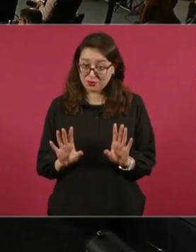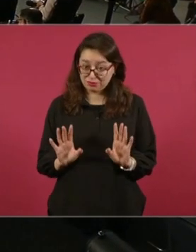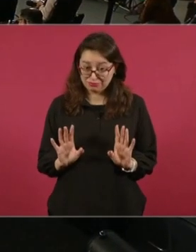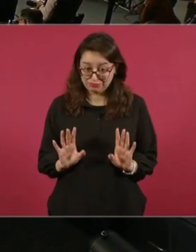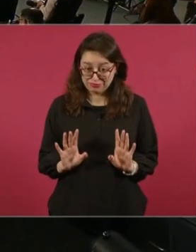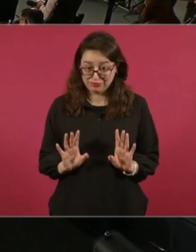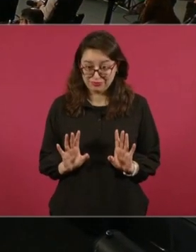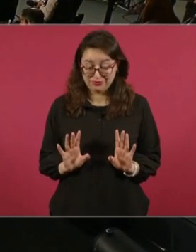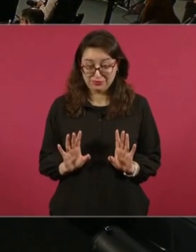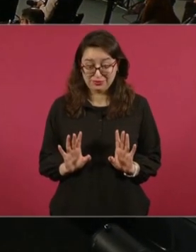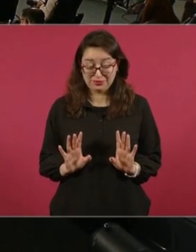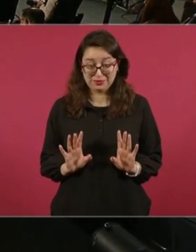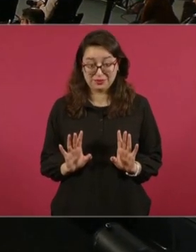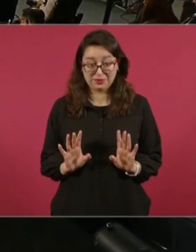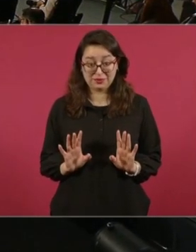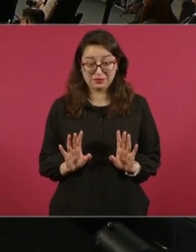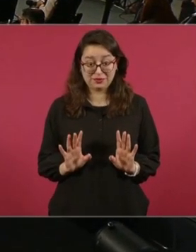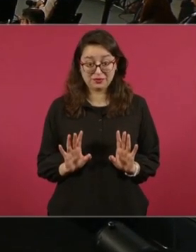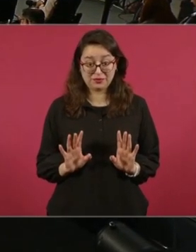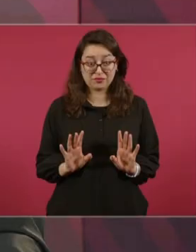una corrección.